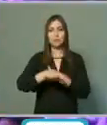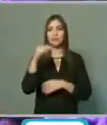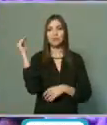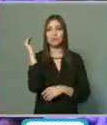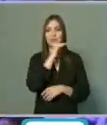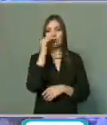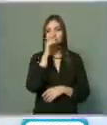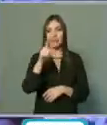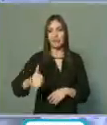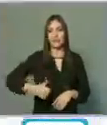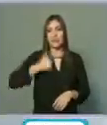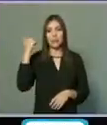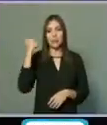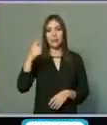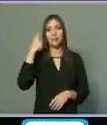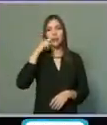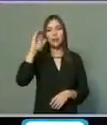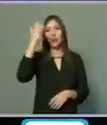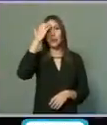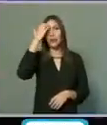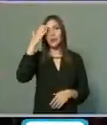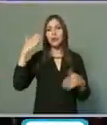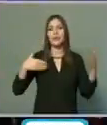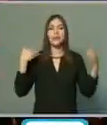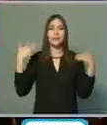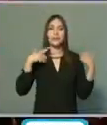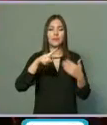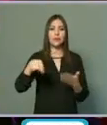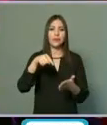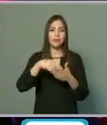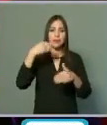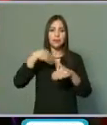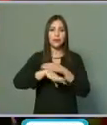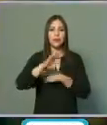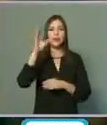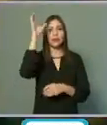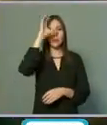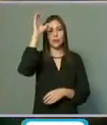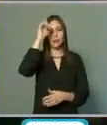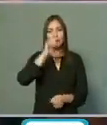gratuita. Aprovecha este evento para conocer y disfrutar de este centro cultural.